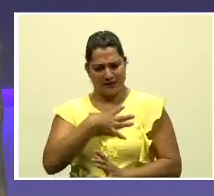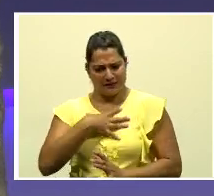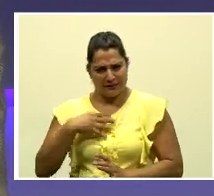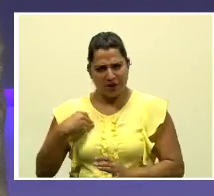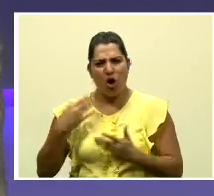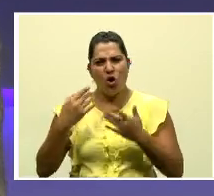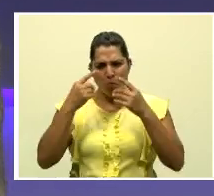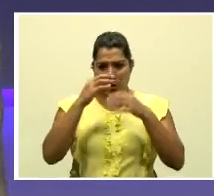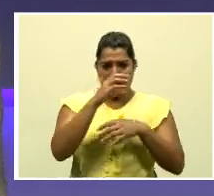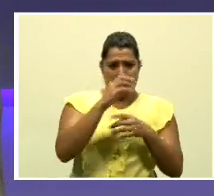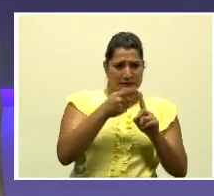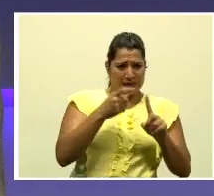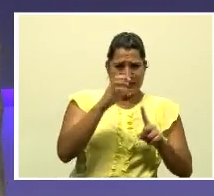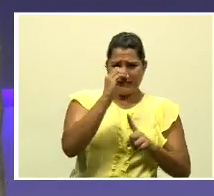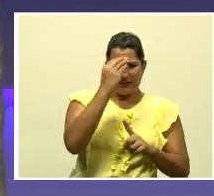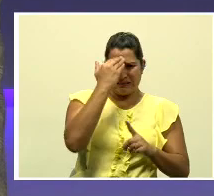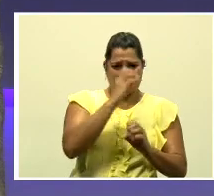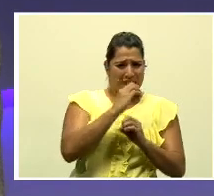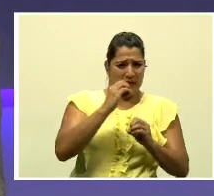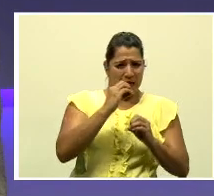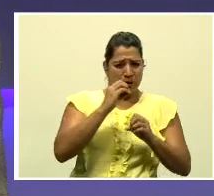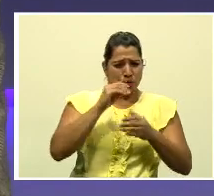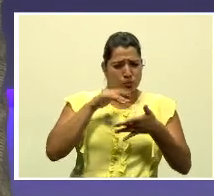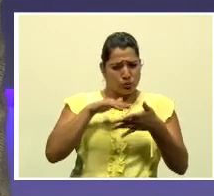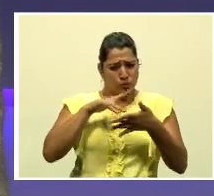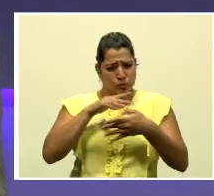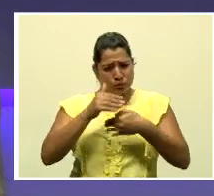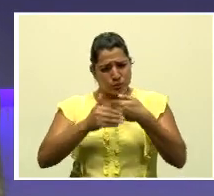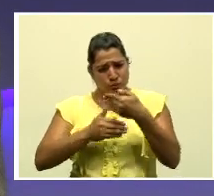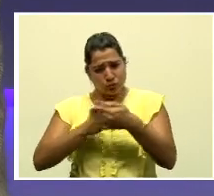constancia, estar ahí siempre tratando de